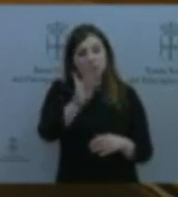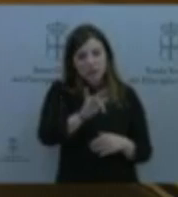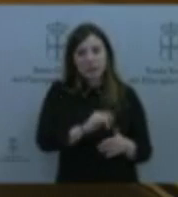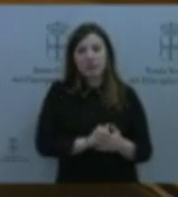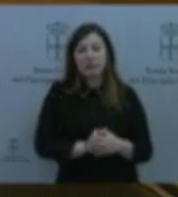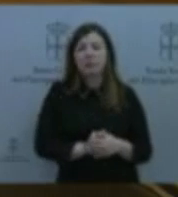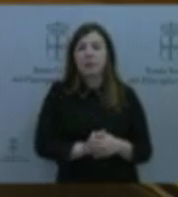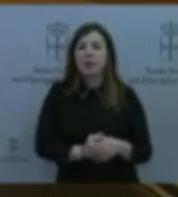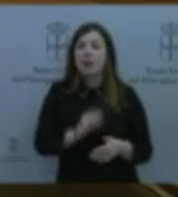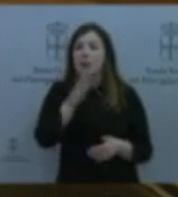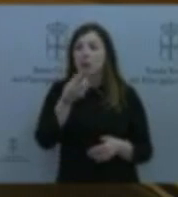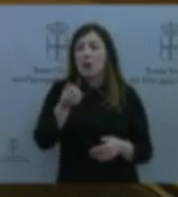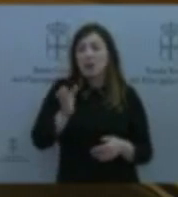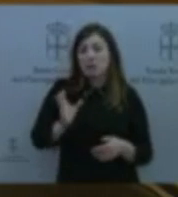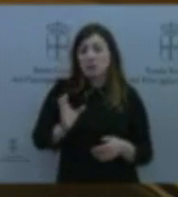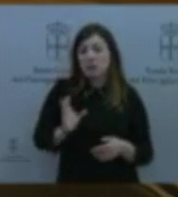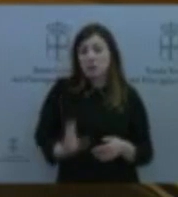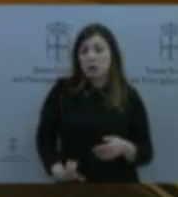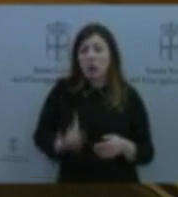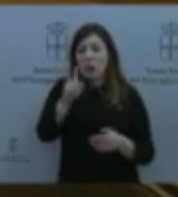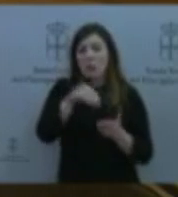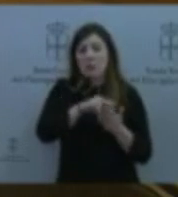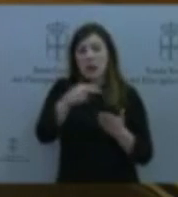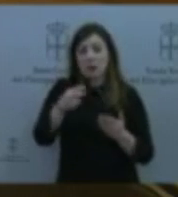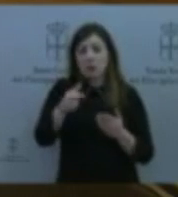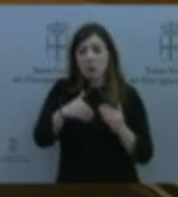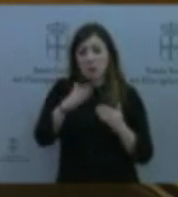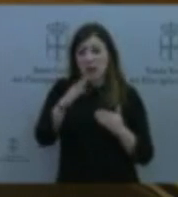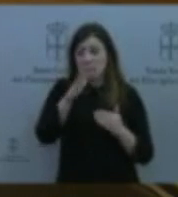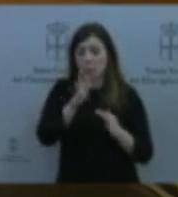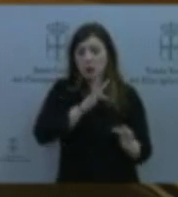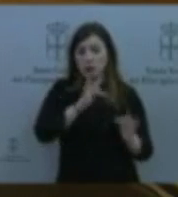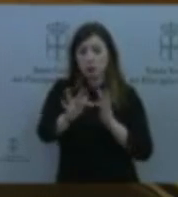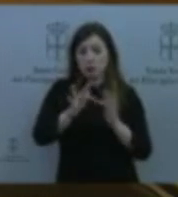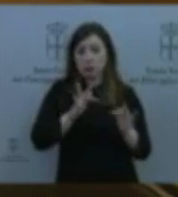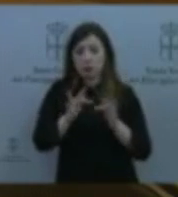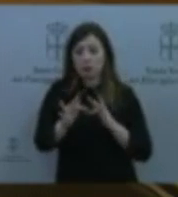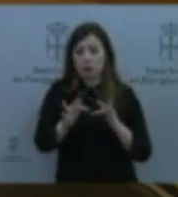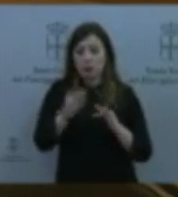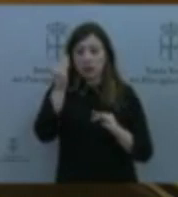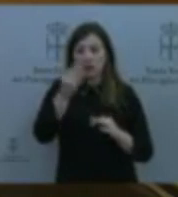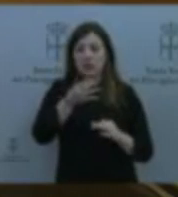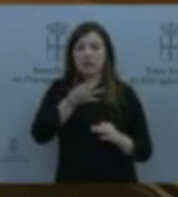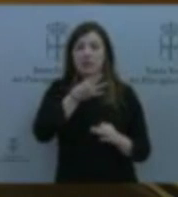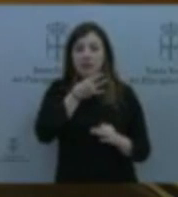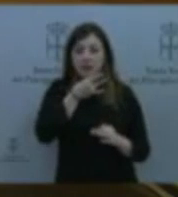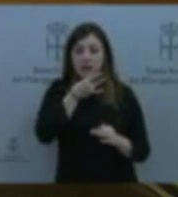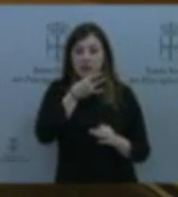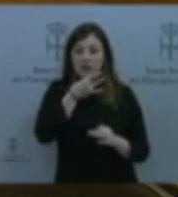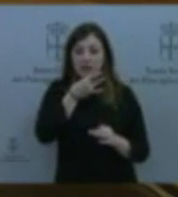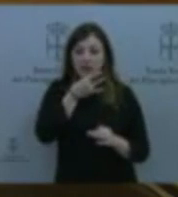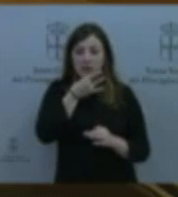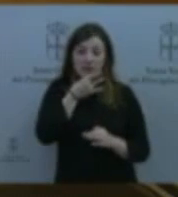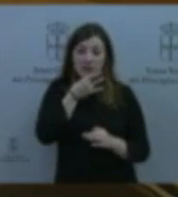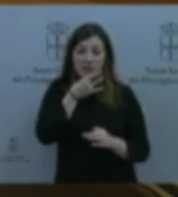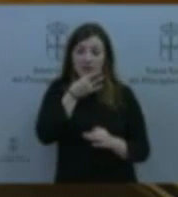de 1.000 euros por dejarse la piel a turnos, pues no parece muy justo. Y en el caso concreto del personal técnico en